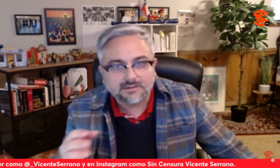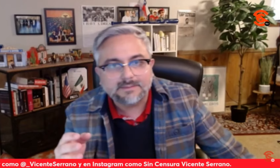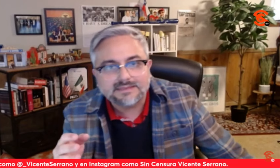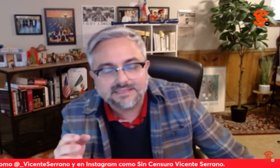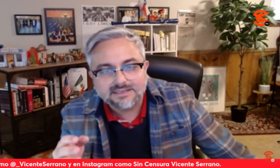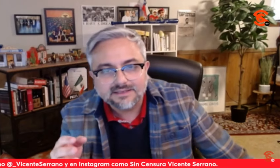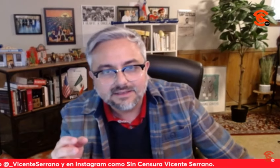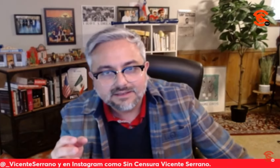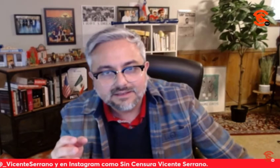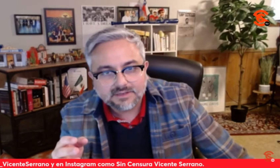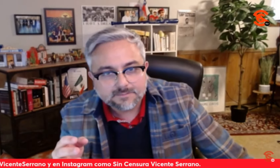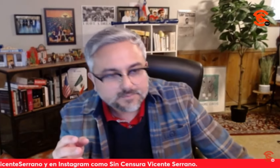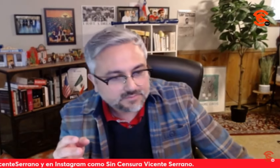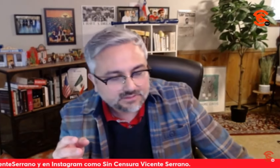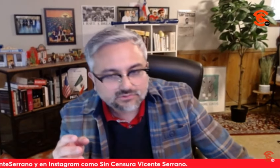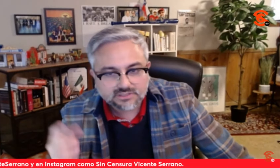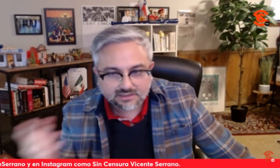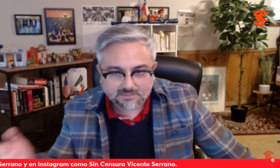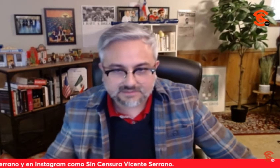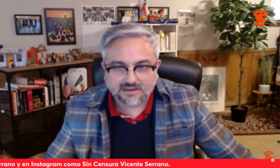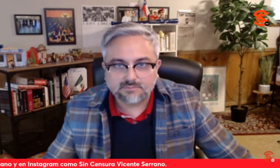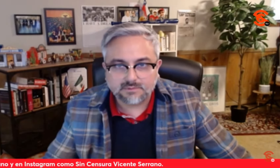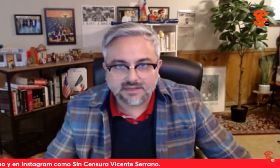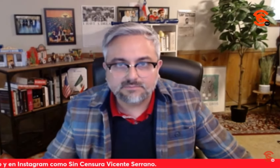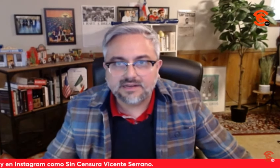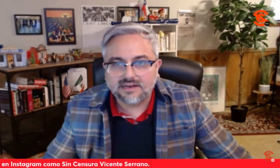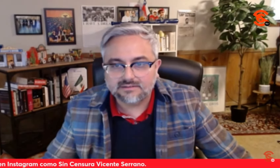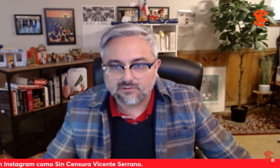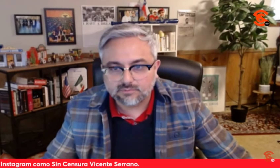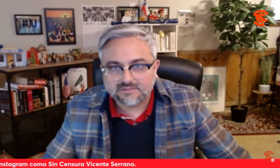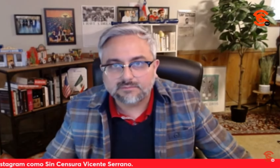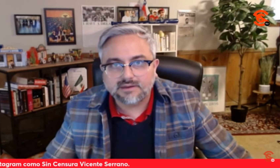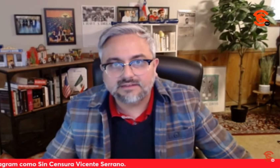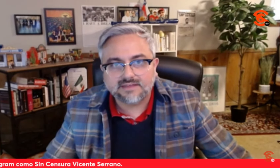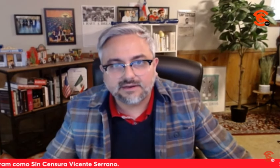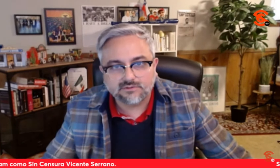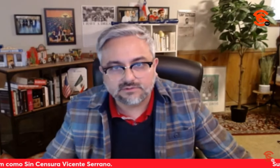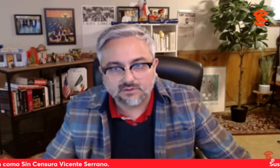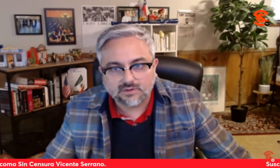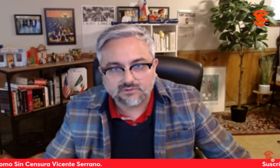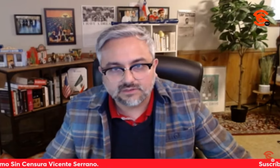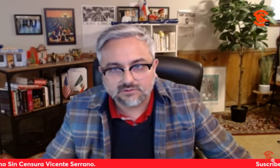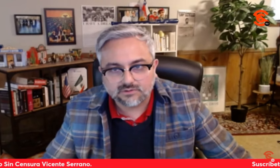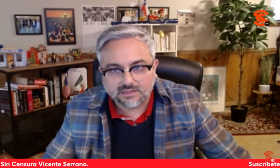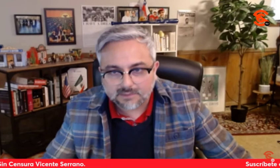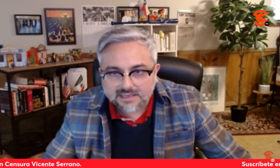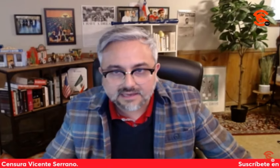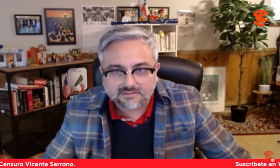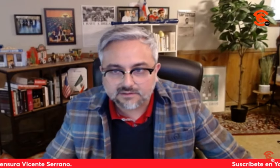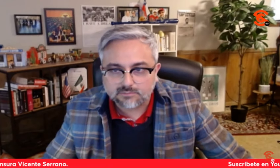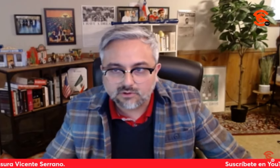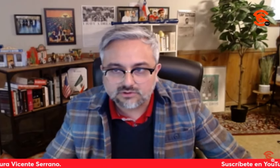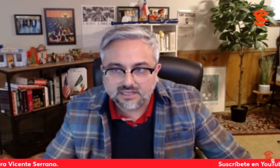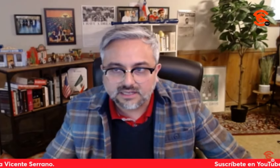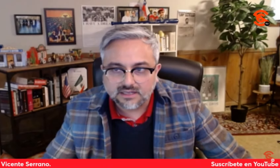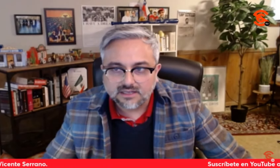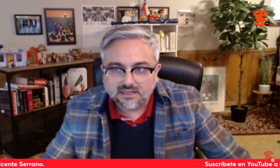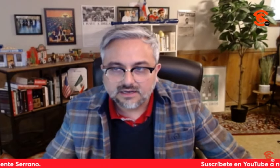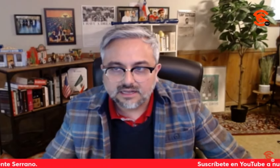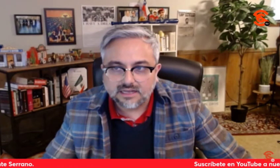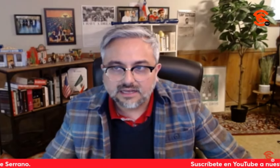porque efectivamente, miren, si usted revisa las primeras planas de los principales diarios de circulación nacional, vaya que se